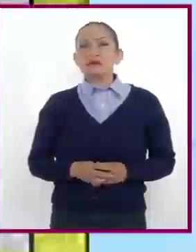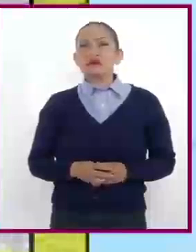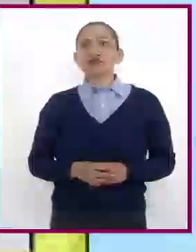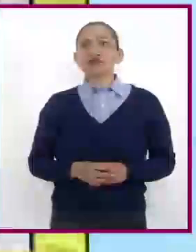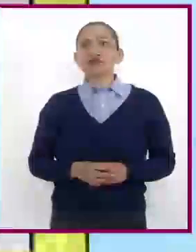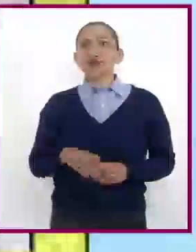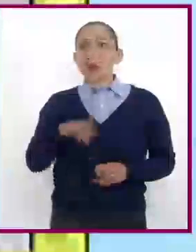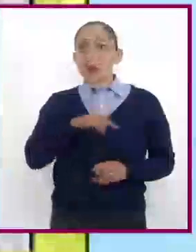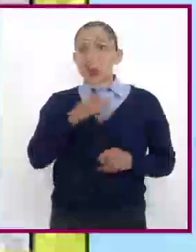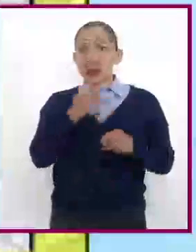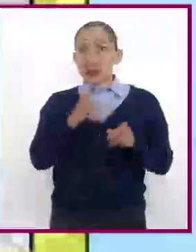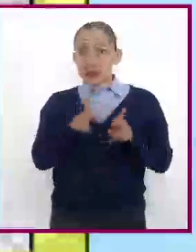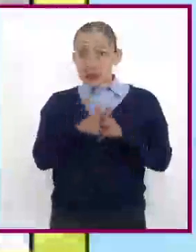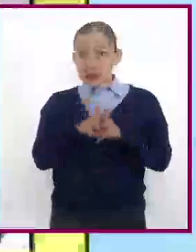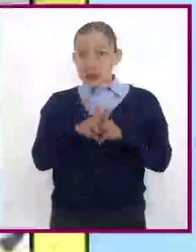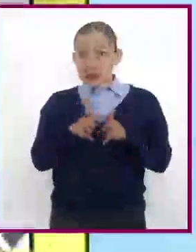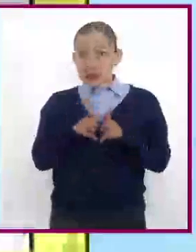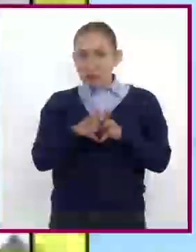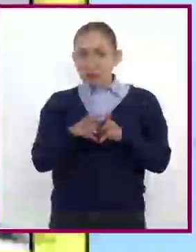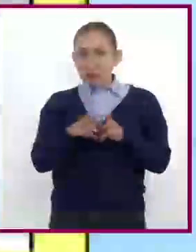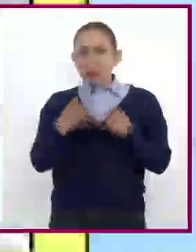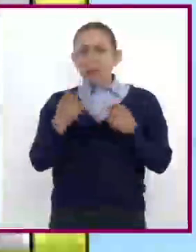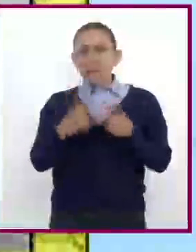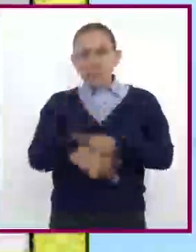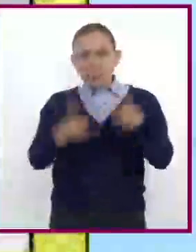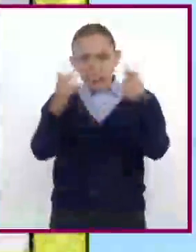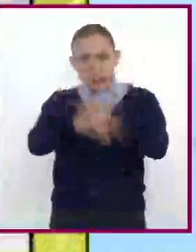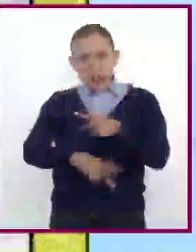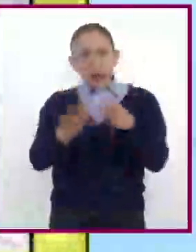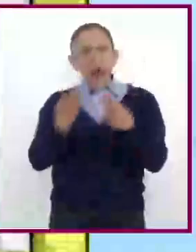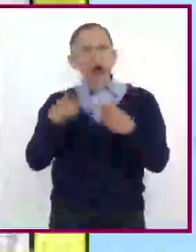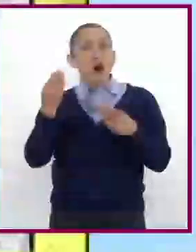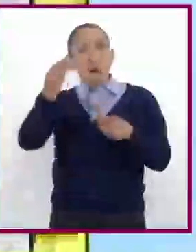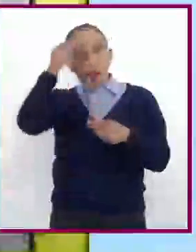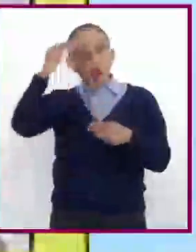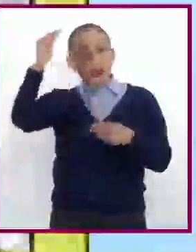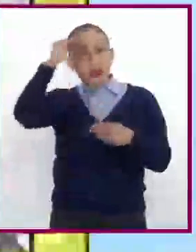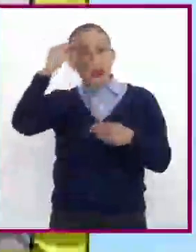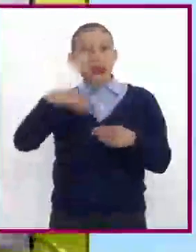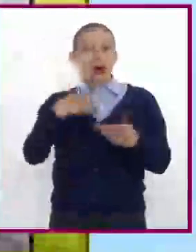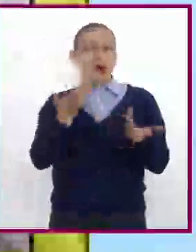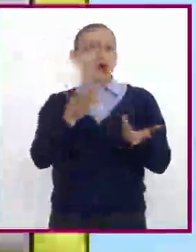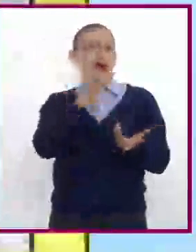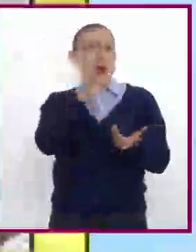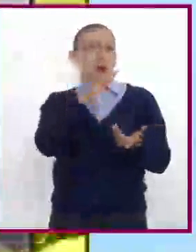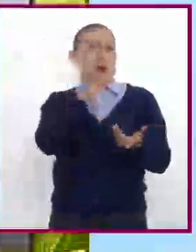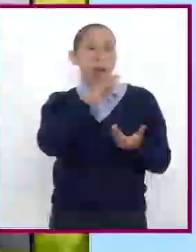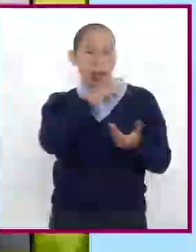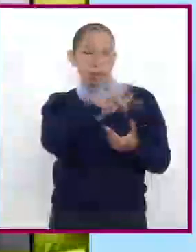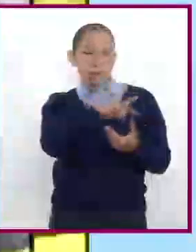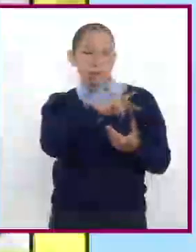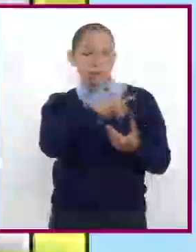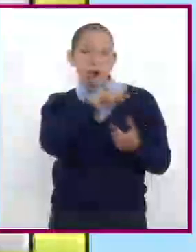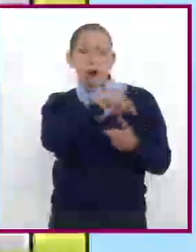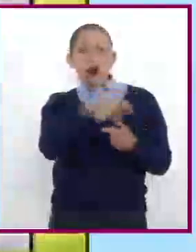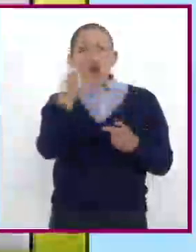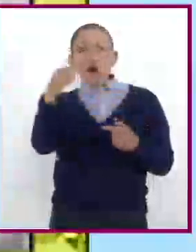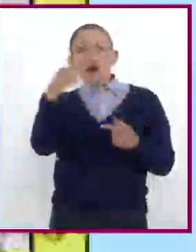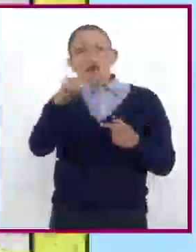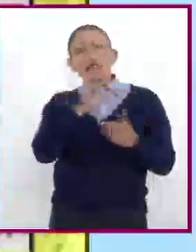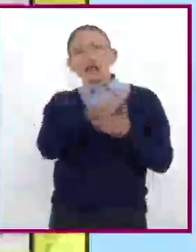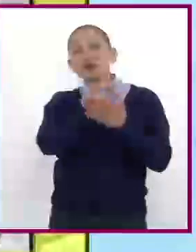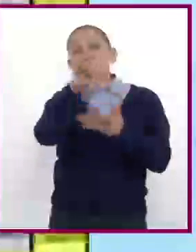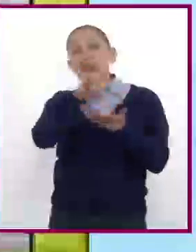Fue mi padrino de bautizo, su tío de mi mamá, que fue al centro y pues entre tantos nombres